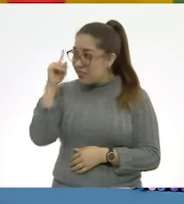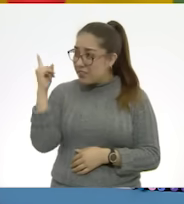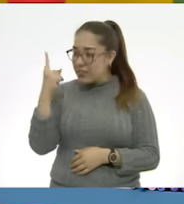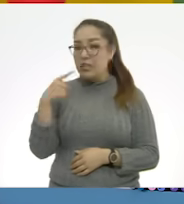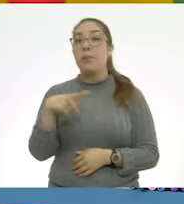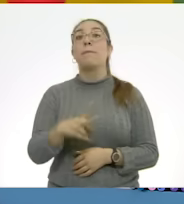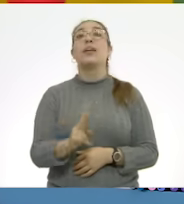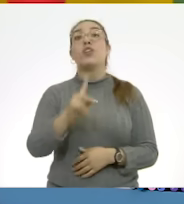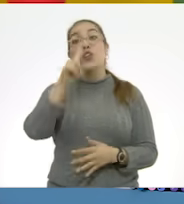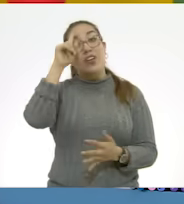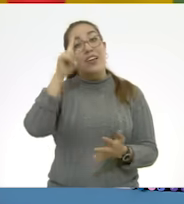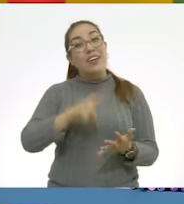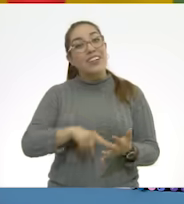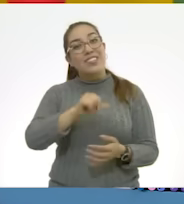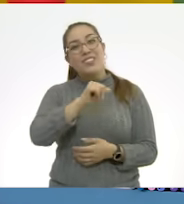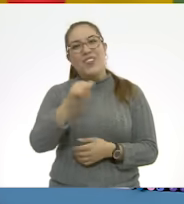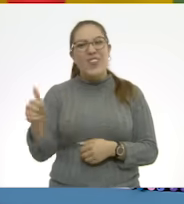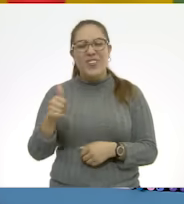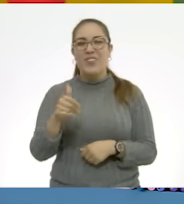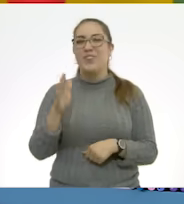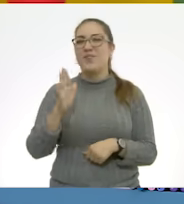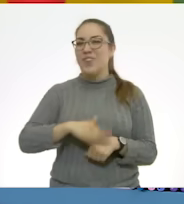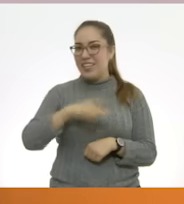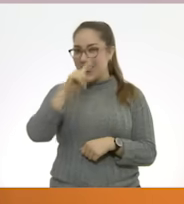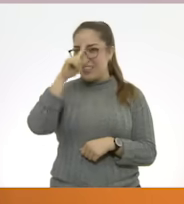crees? Hay otro truco todavía para la del 9.